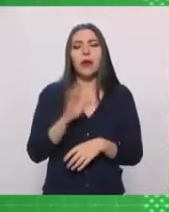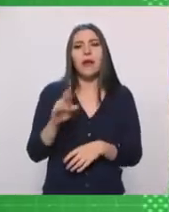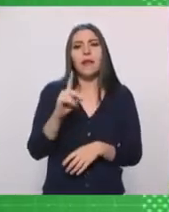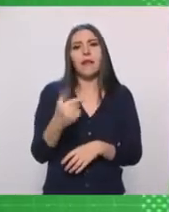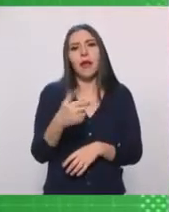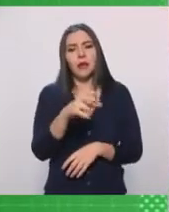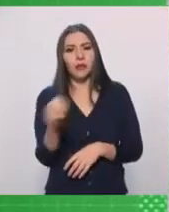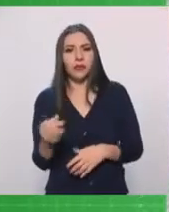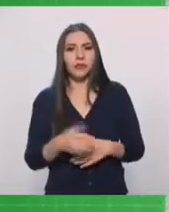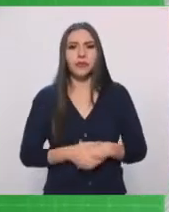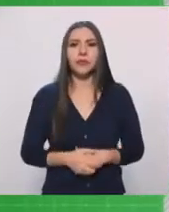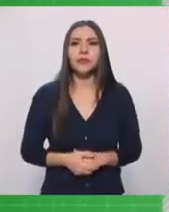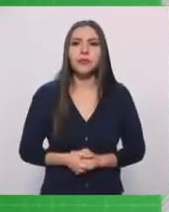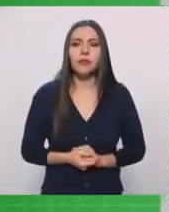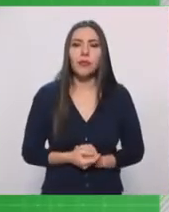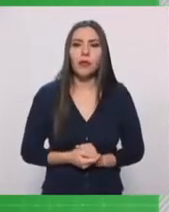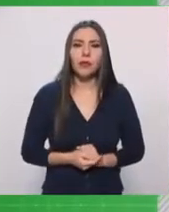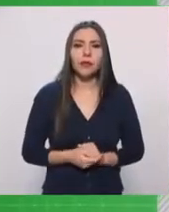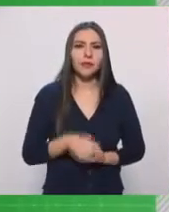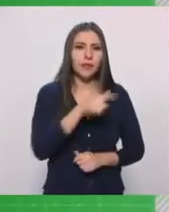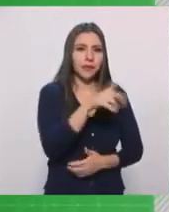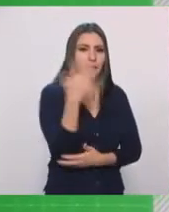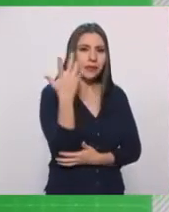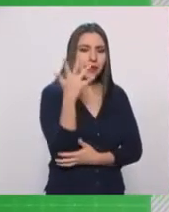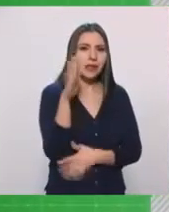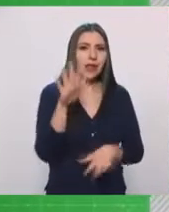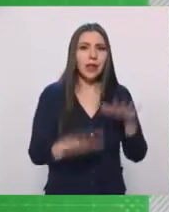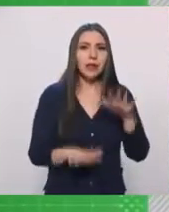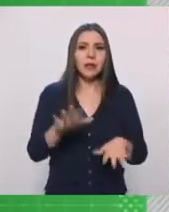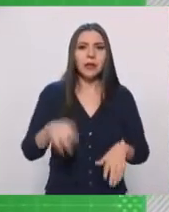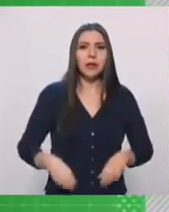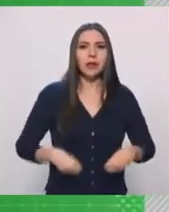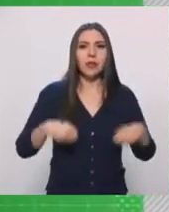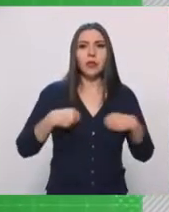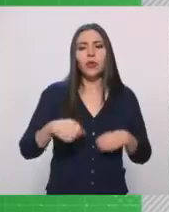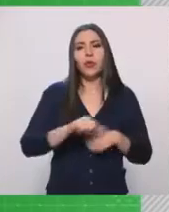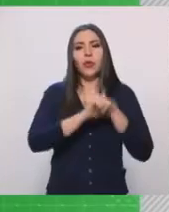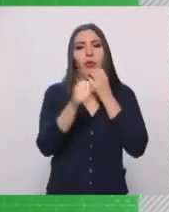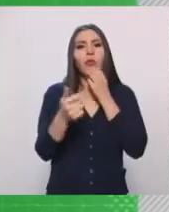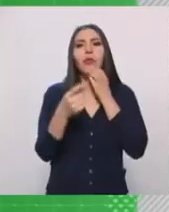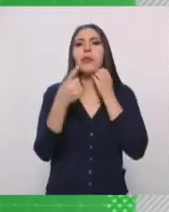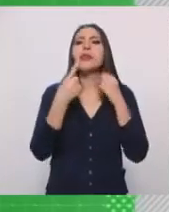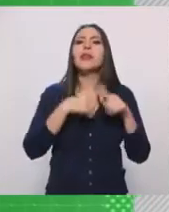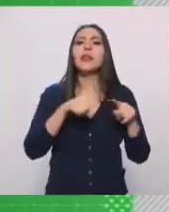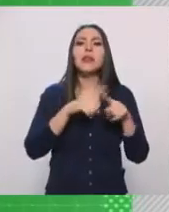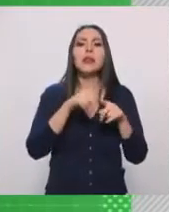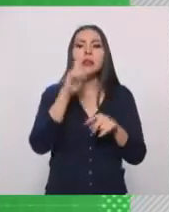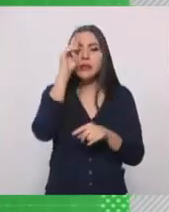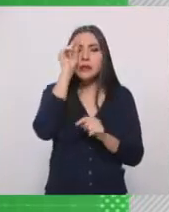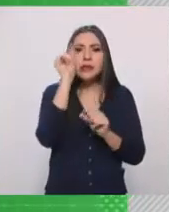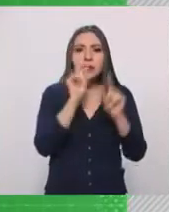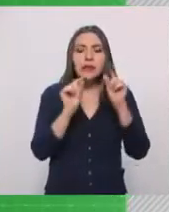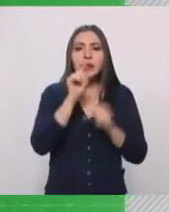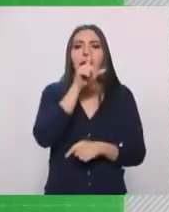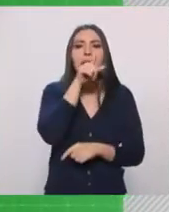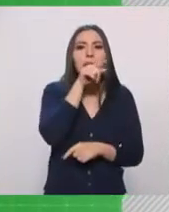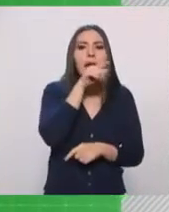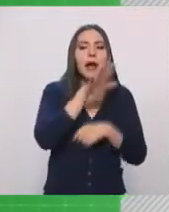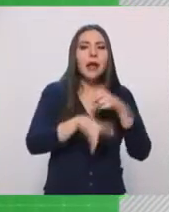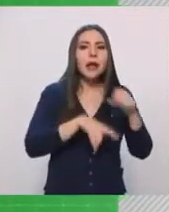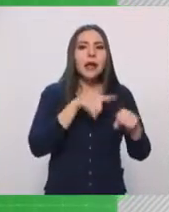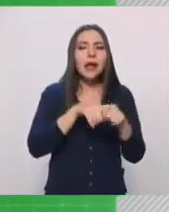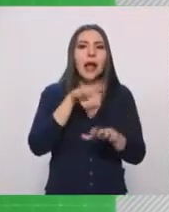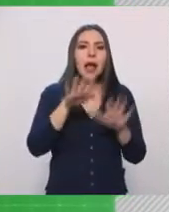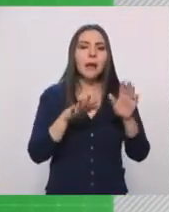secundarias, Tomás. En este tipo de árboles habitan otro tipo de especies como fauna, insectos, aves, que pues